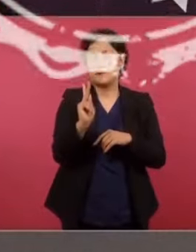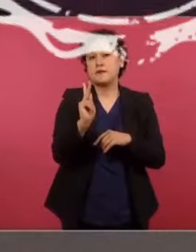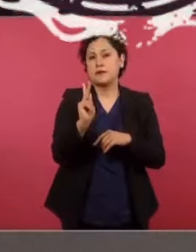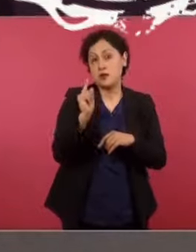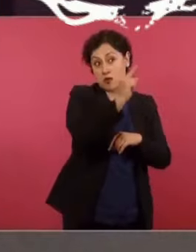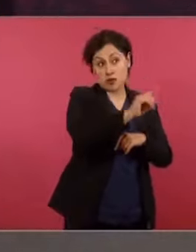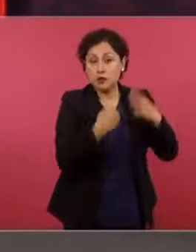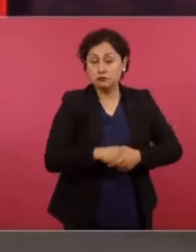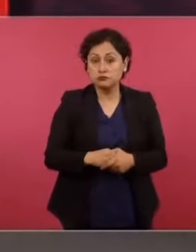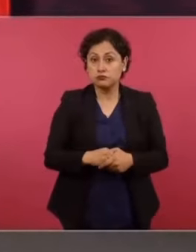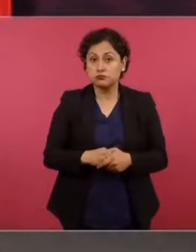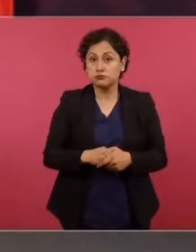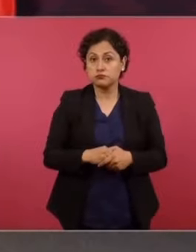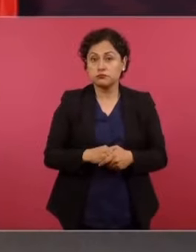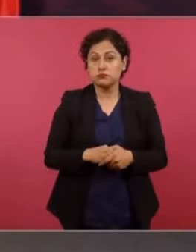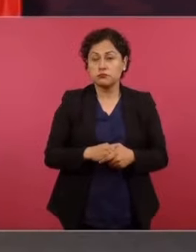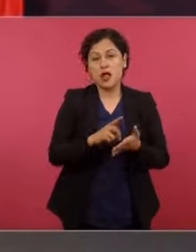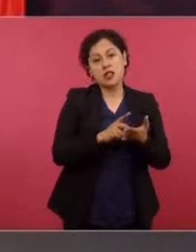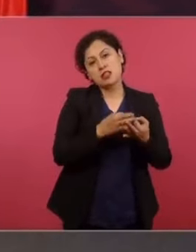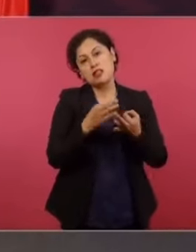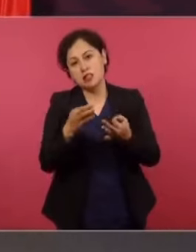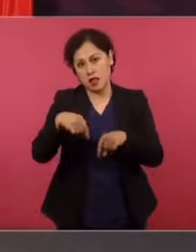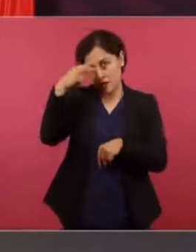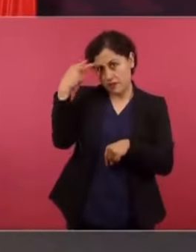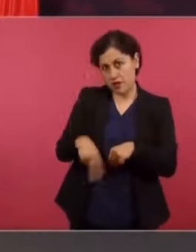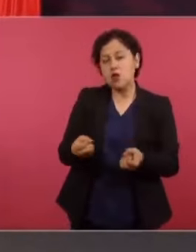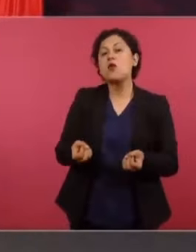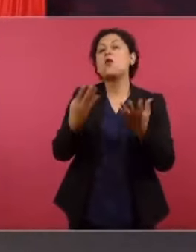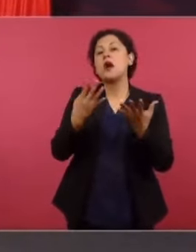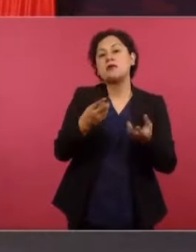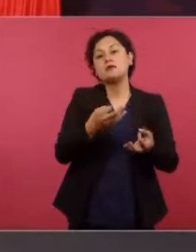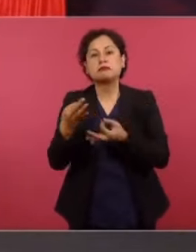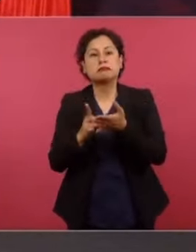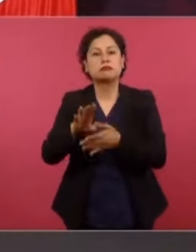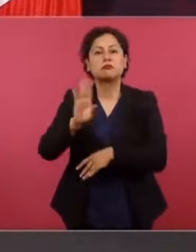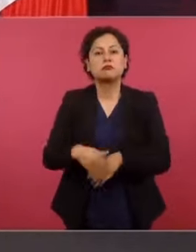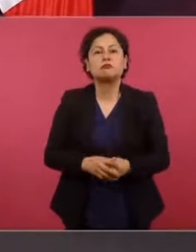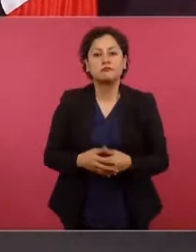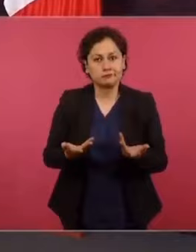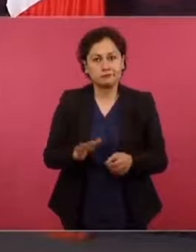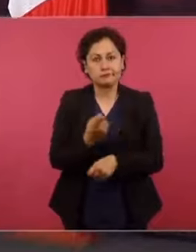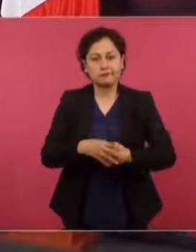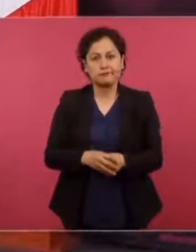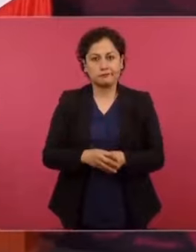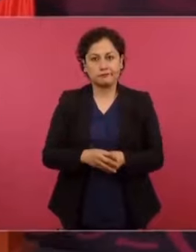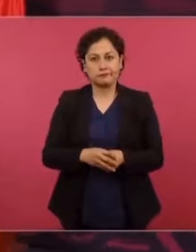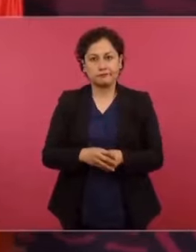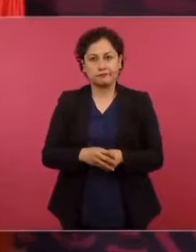¿Cuántos fallecen en Estados Unidos por sobredosis y cuántos fallecen en México? ¿Por qué en México no hay